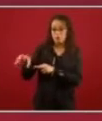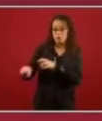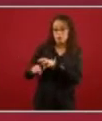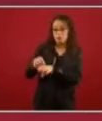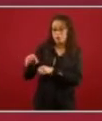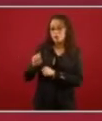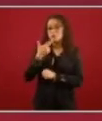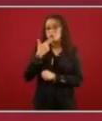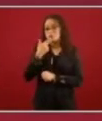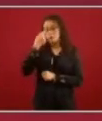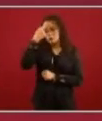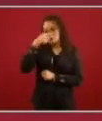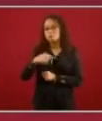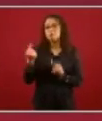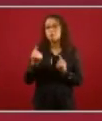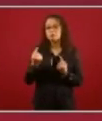para querer estabilizar